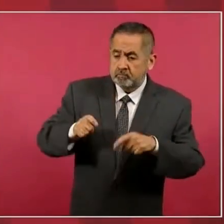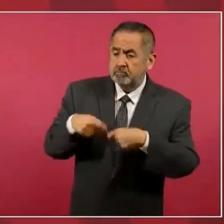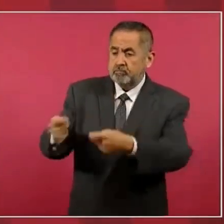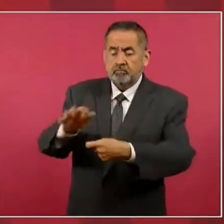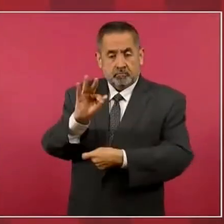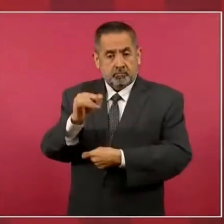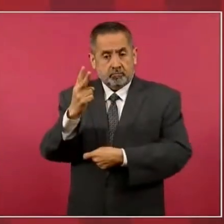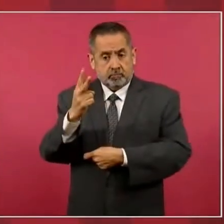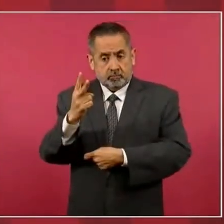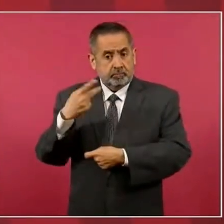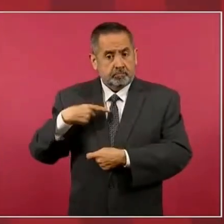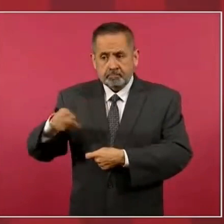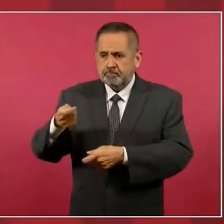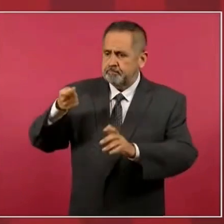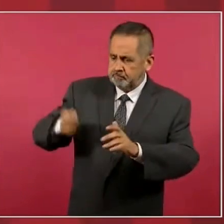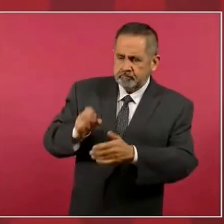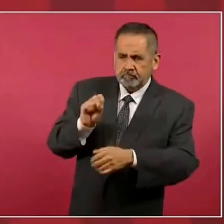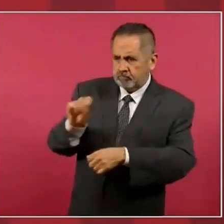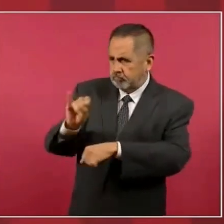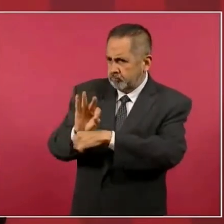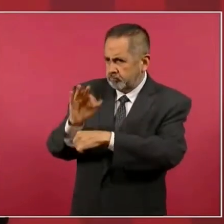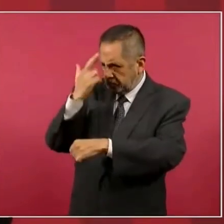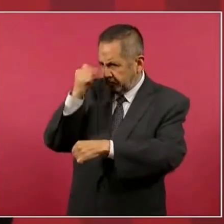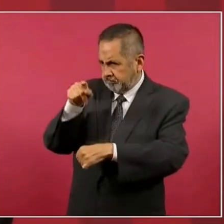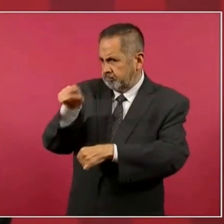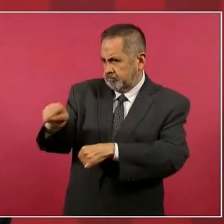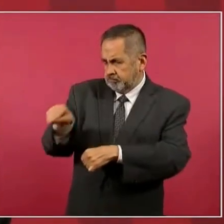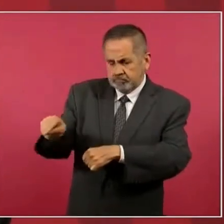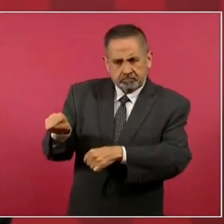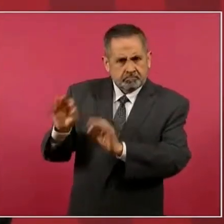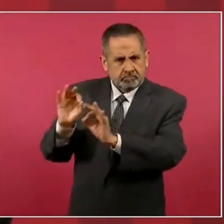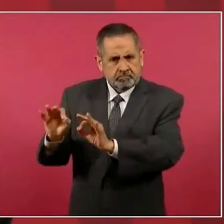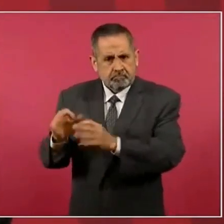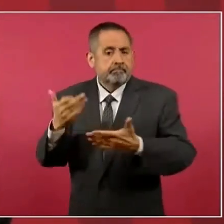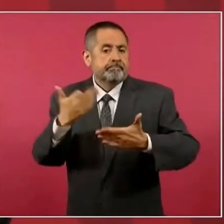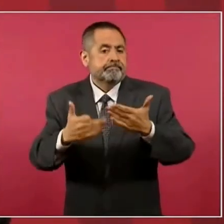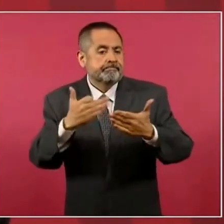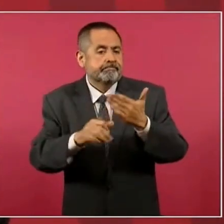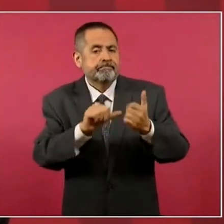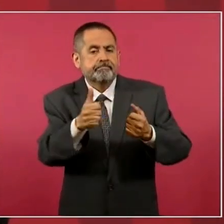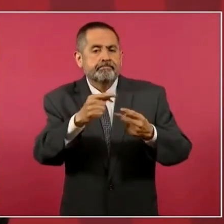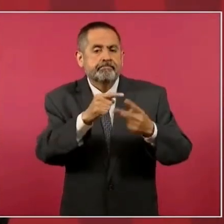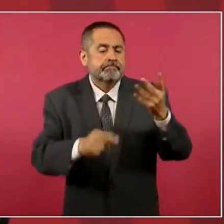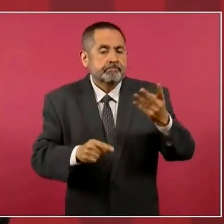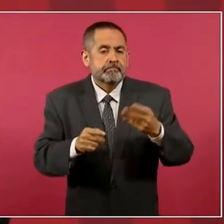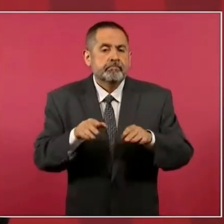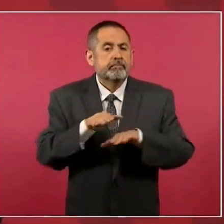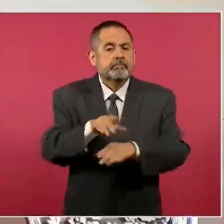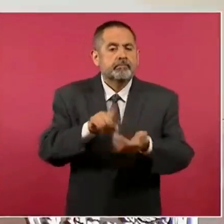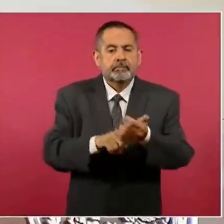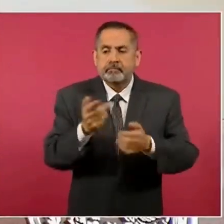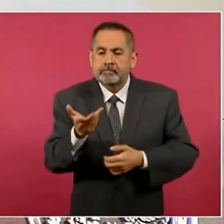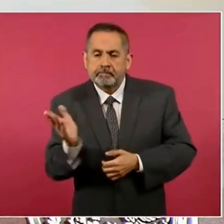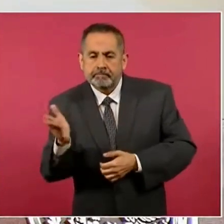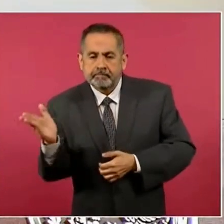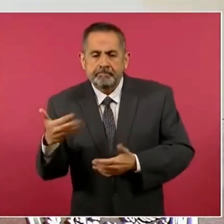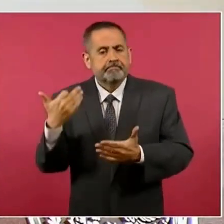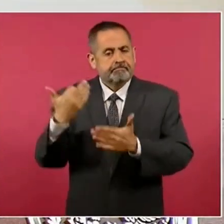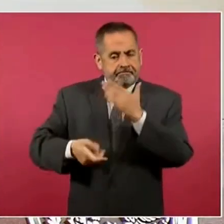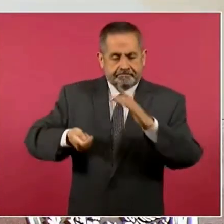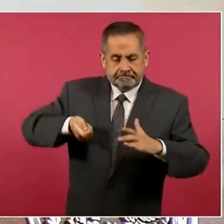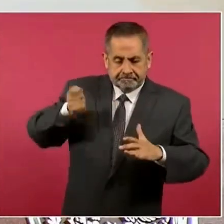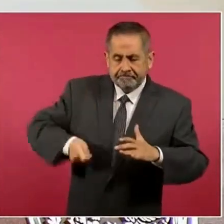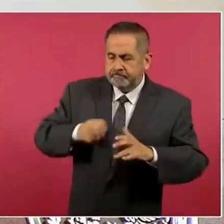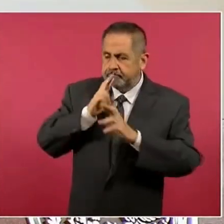42 trabajadores, aún están pendientes otros fallos respecto a los despidos, y justo precisamente en